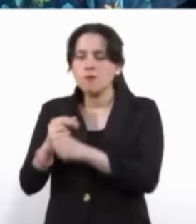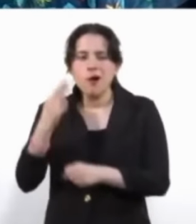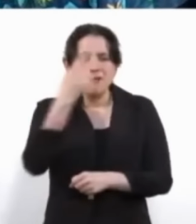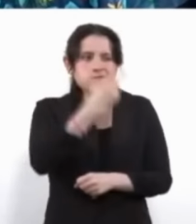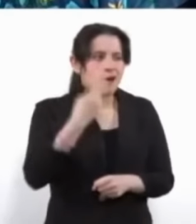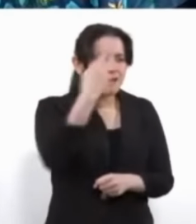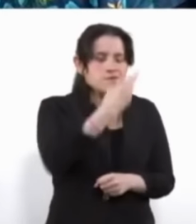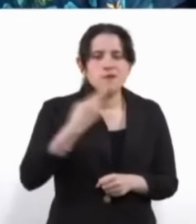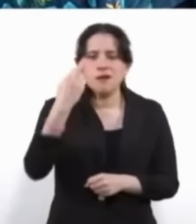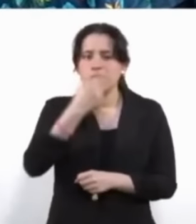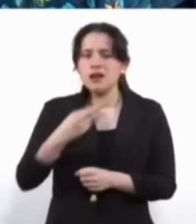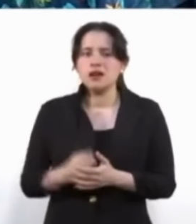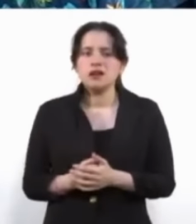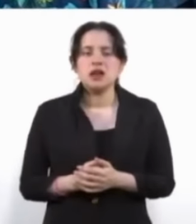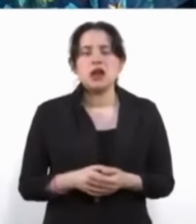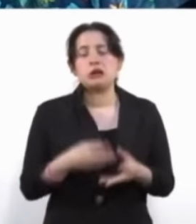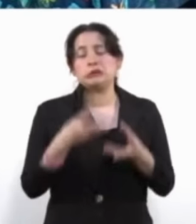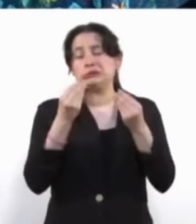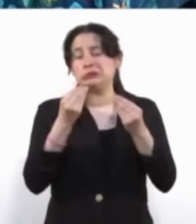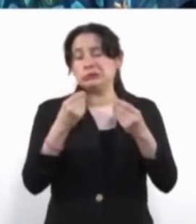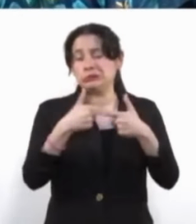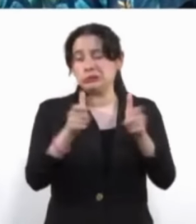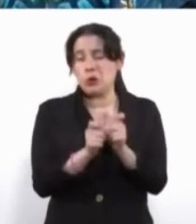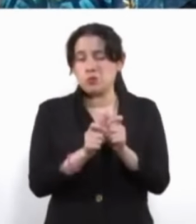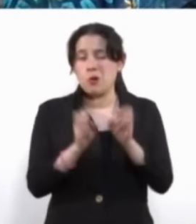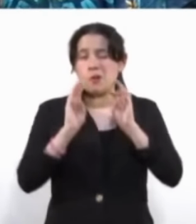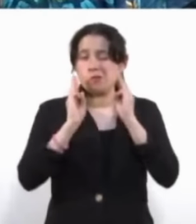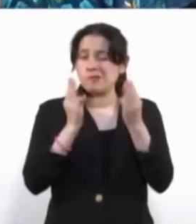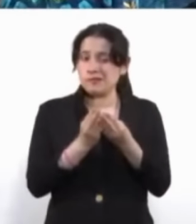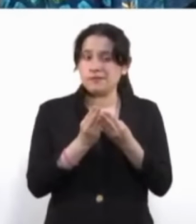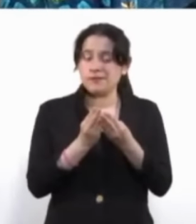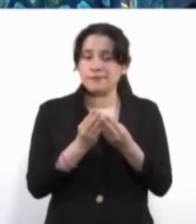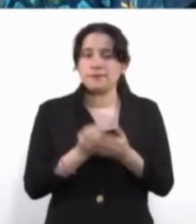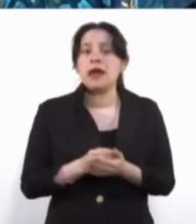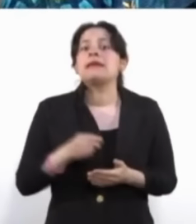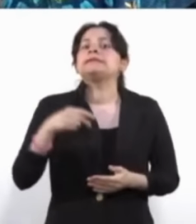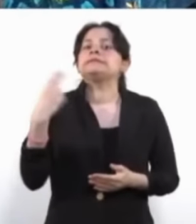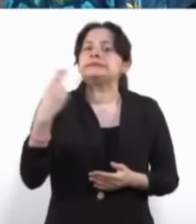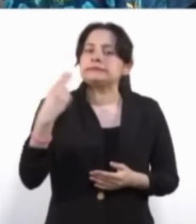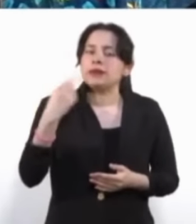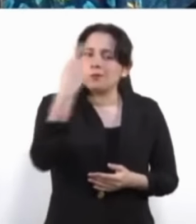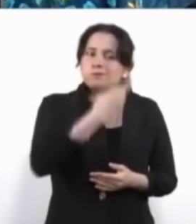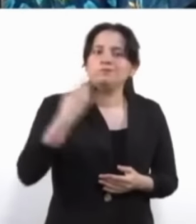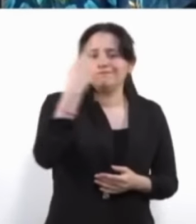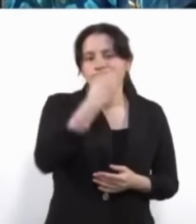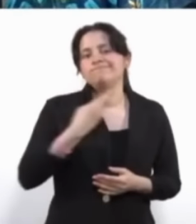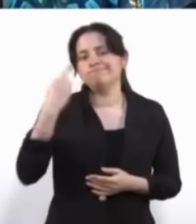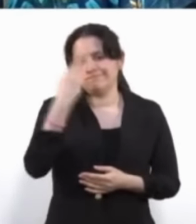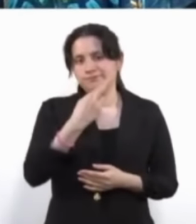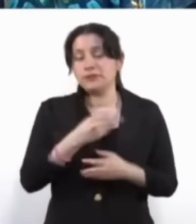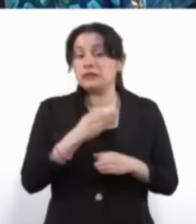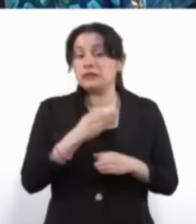de cualquier cantidad de cárteles. Todavía tendremos que determinar si pertenecen a una cédula criminal mayor. Lo que tenemos hasta ahorita es que pertenecen